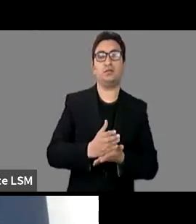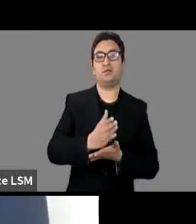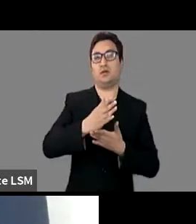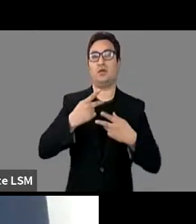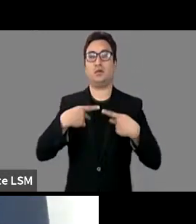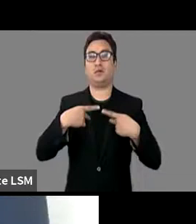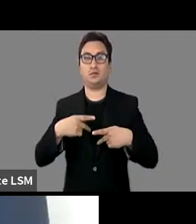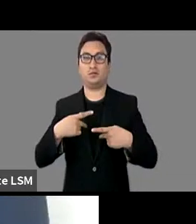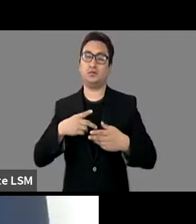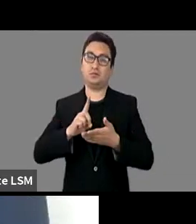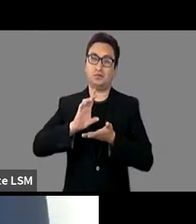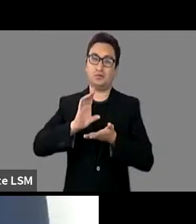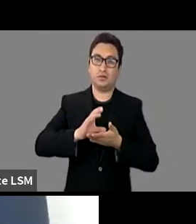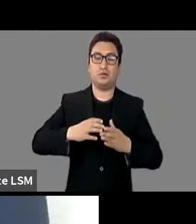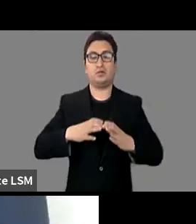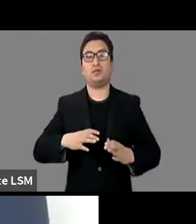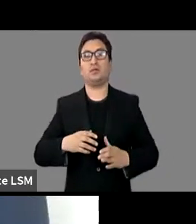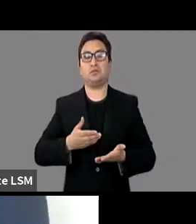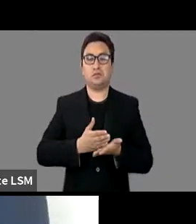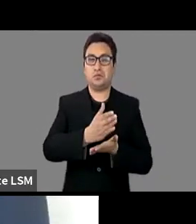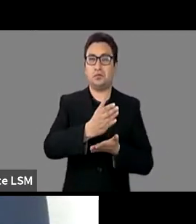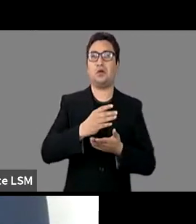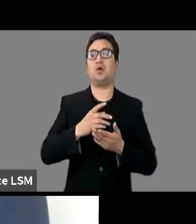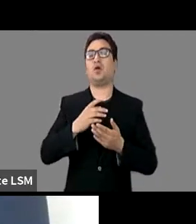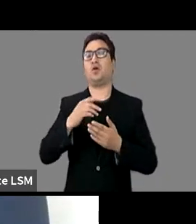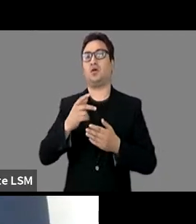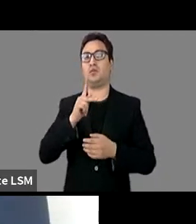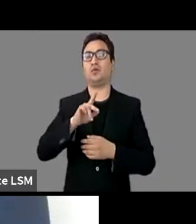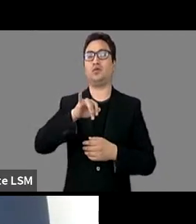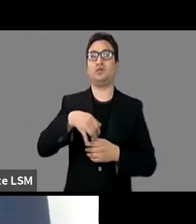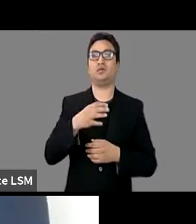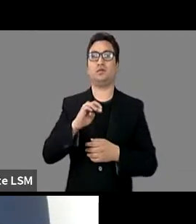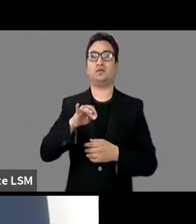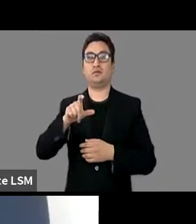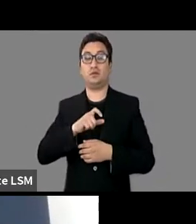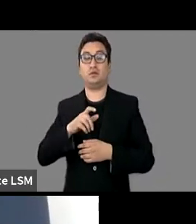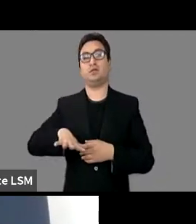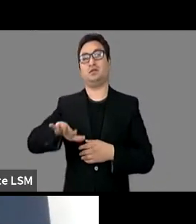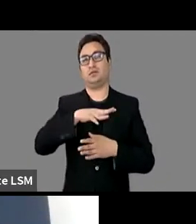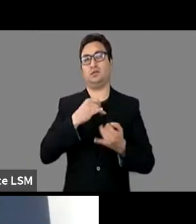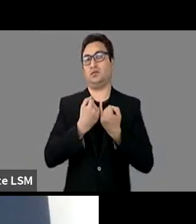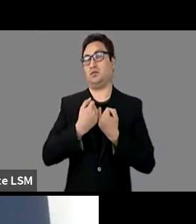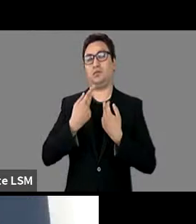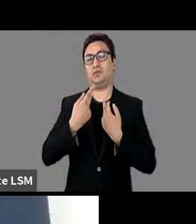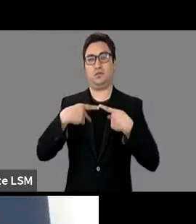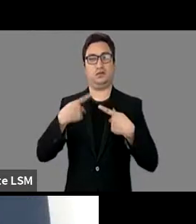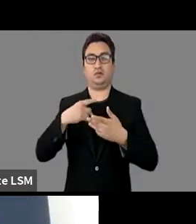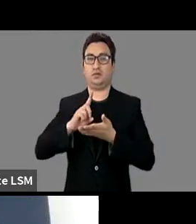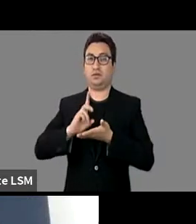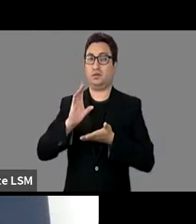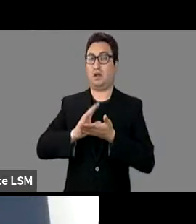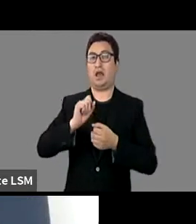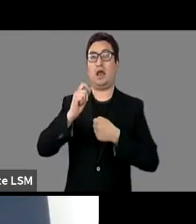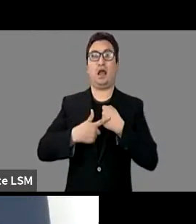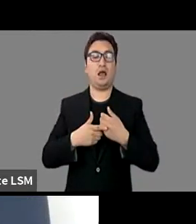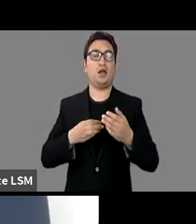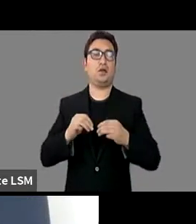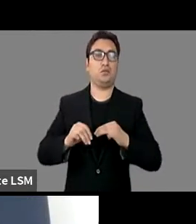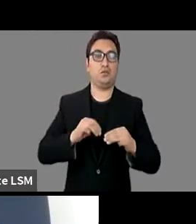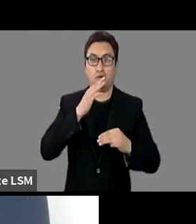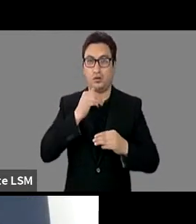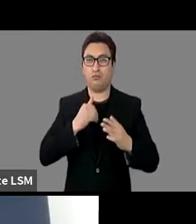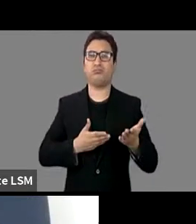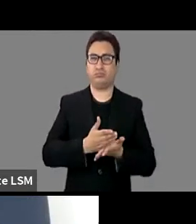la Ciudad de México para que las personas que tengan alguna limitante motriz, bueno, puedan transitar, bueno, también